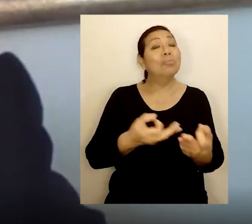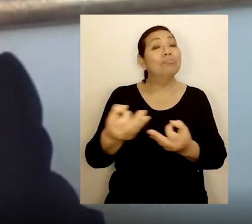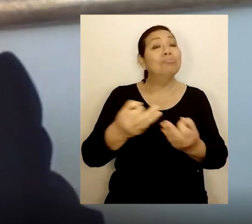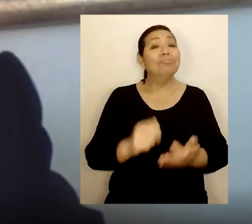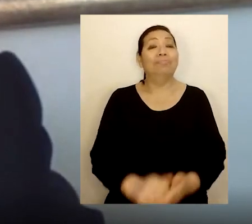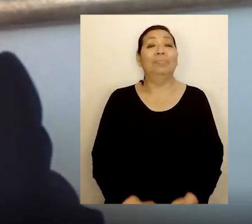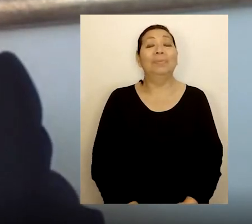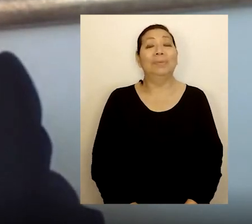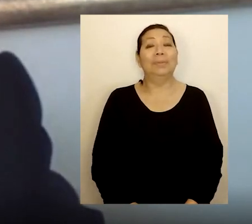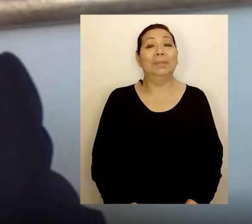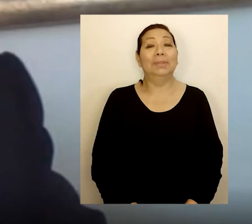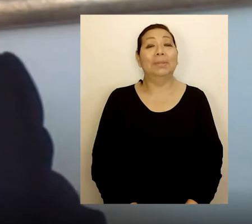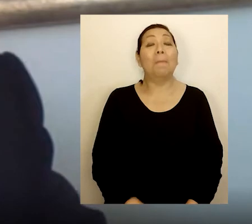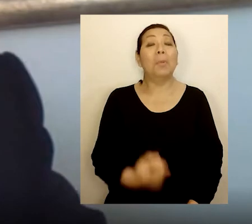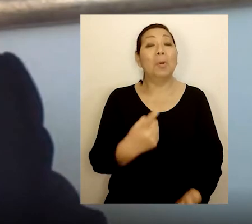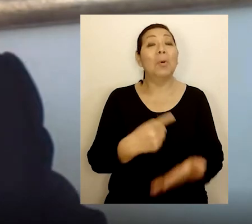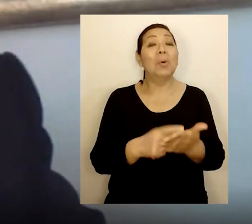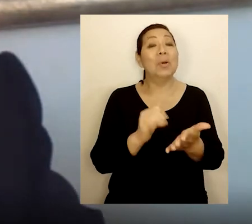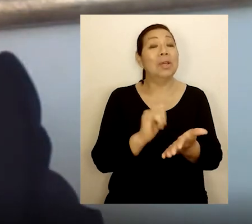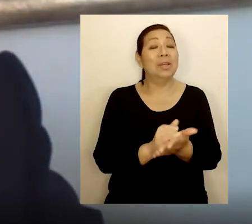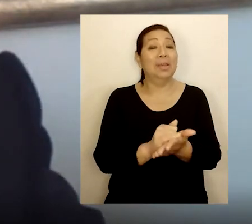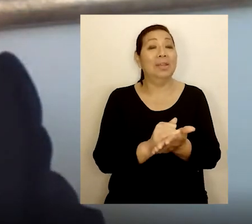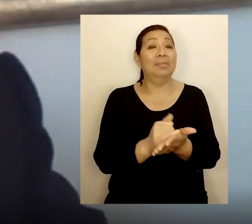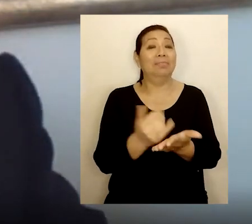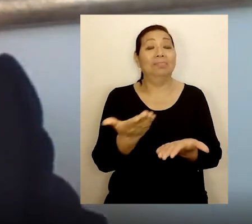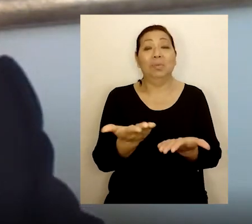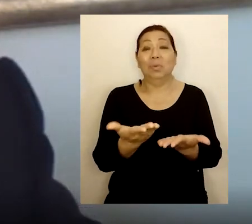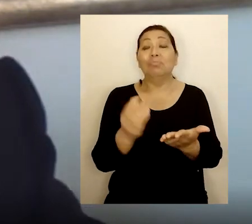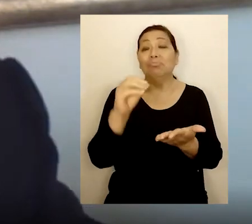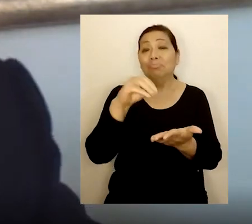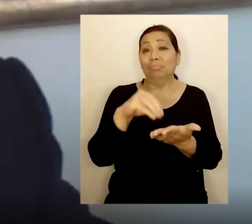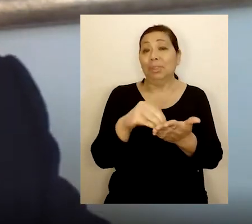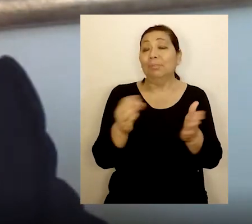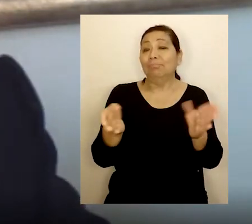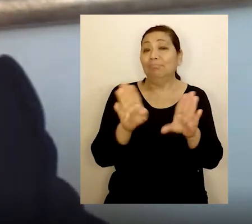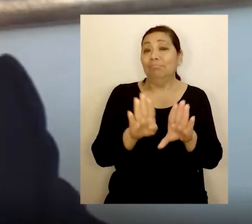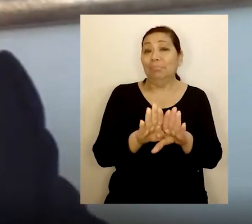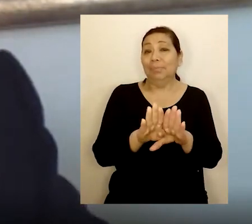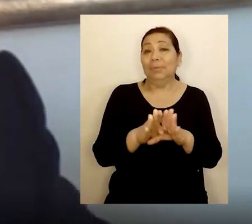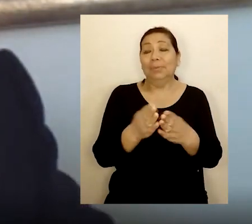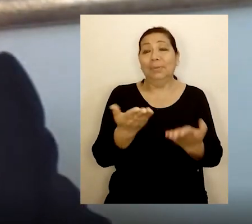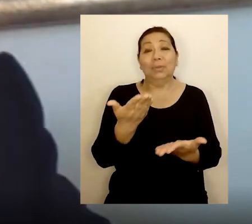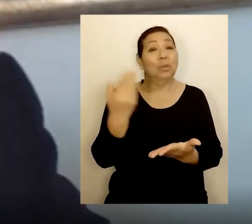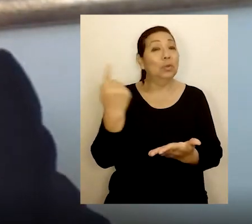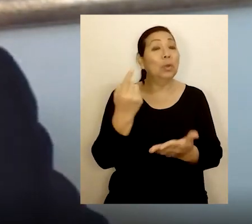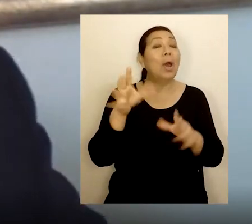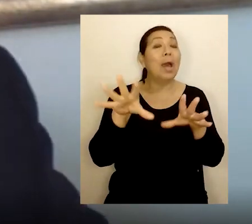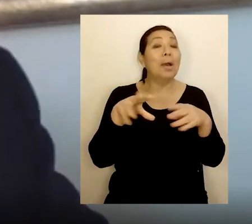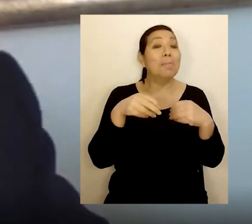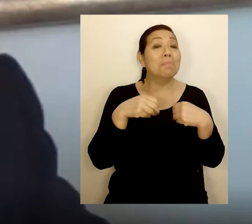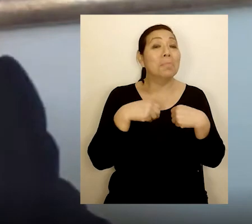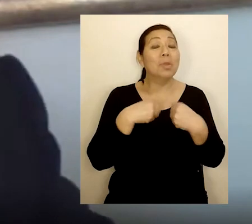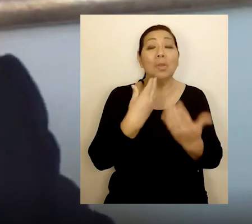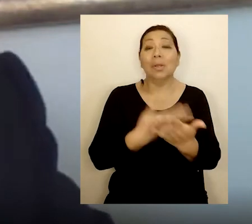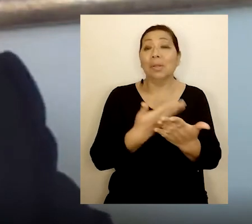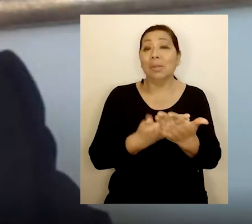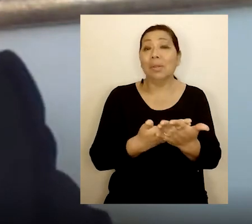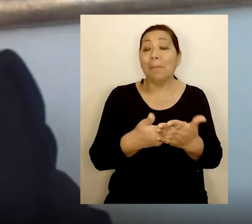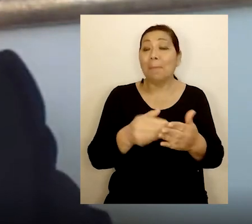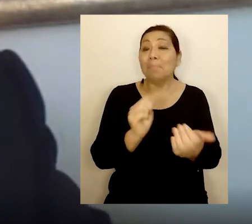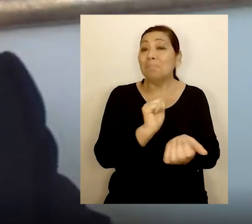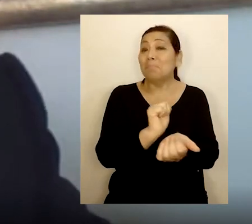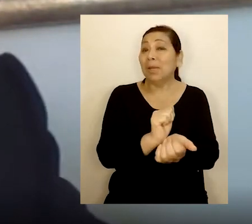contable. Y por lo tanto, una posición cerrada, es decir, solo admito cuando hay comprobante